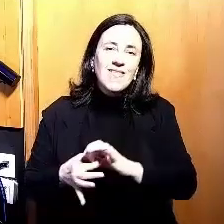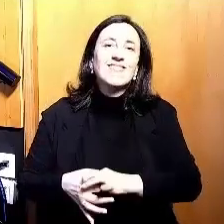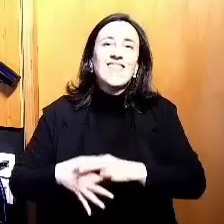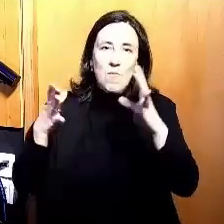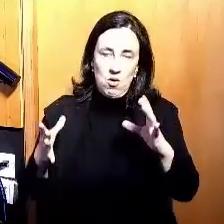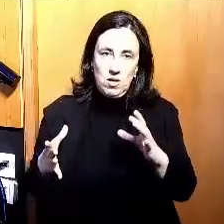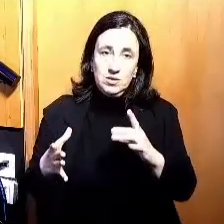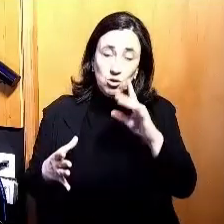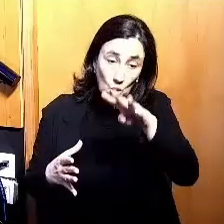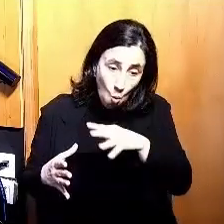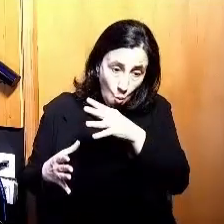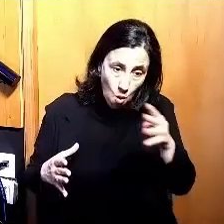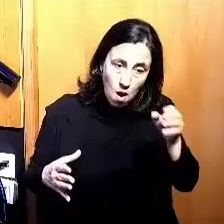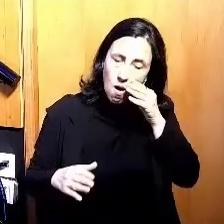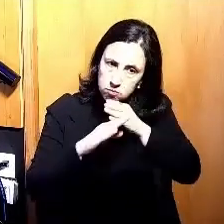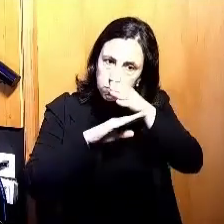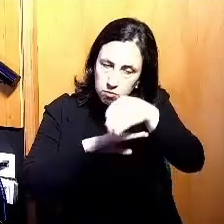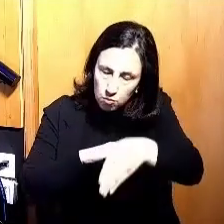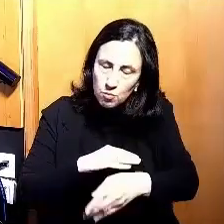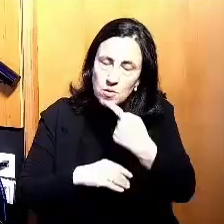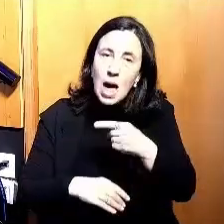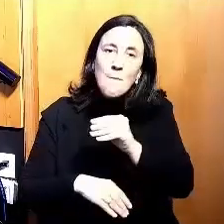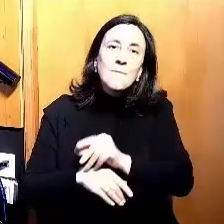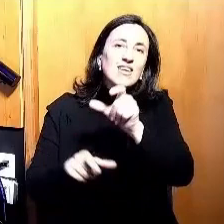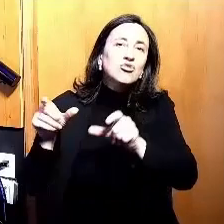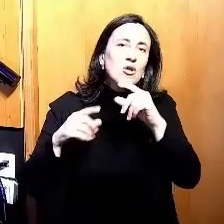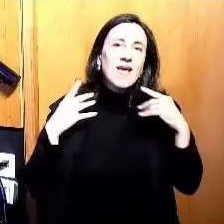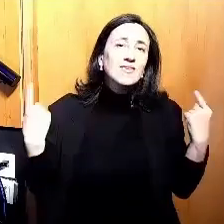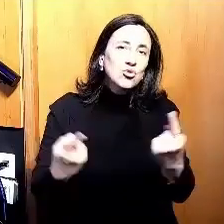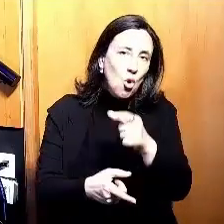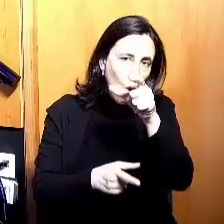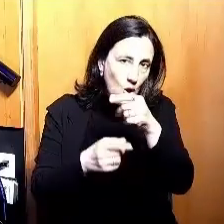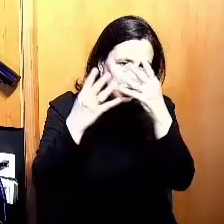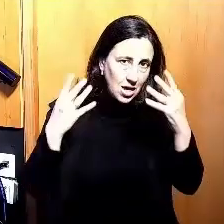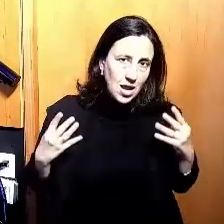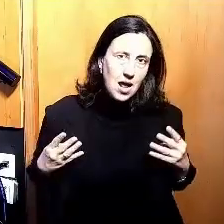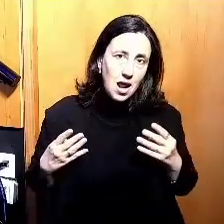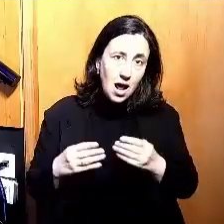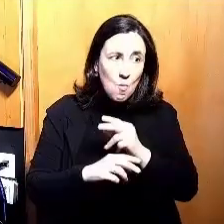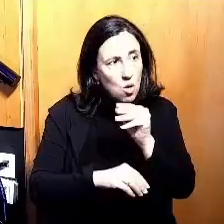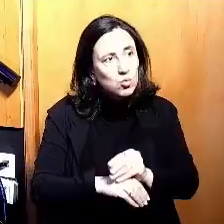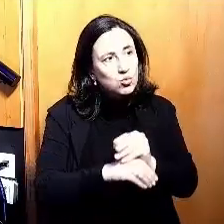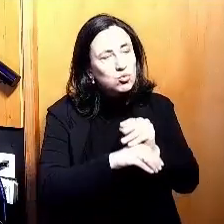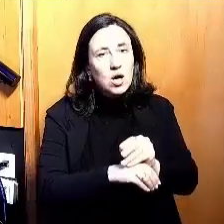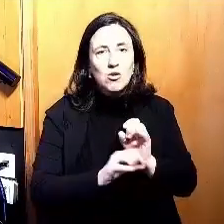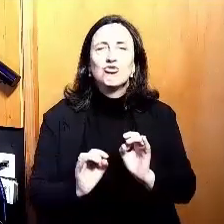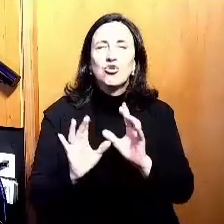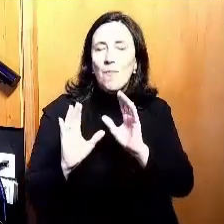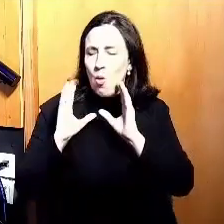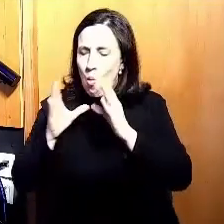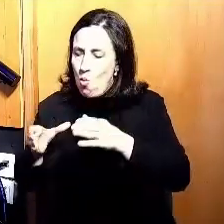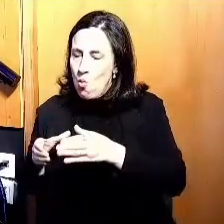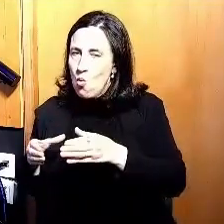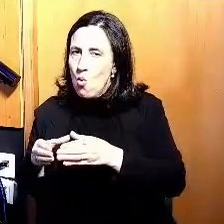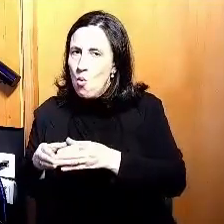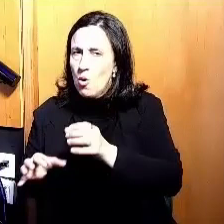un portal si realmente sea utilizado por la ciudadanía y no solo por, un grupo de geeks y un grupo de nicho